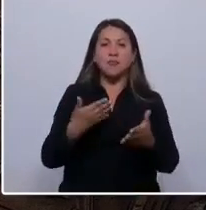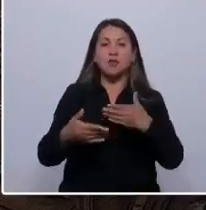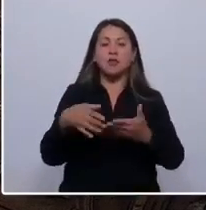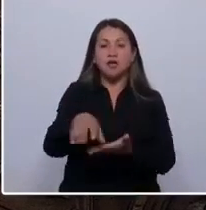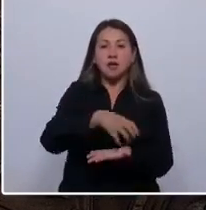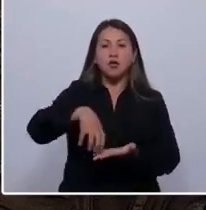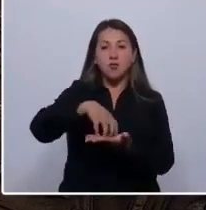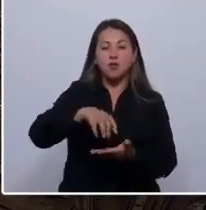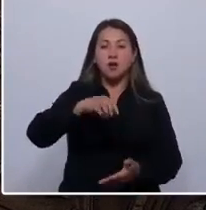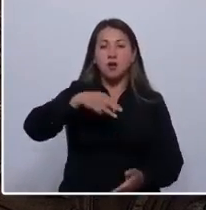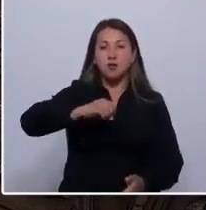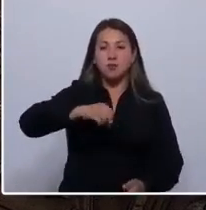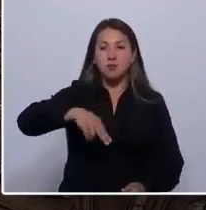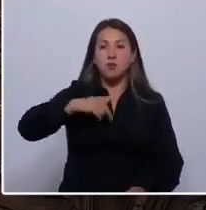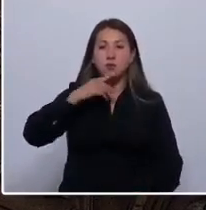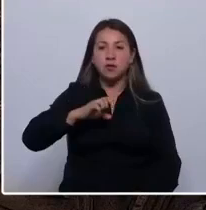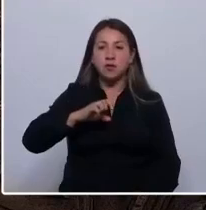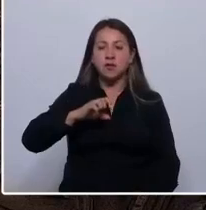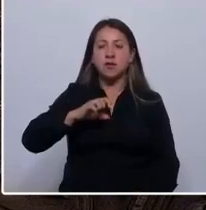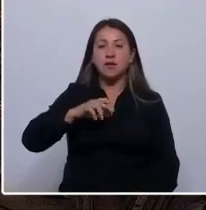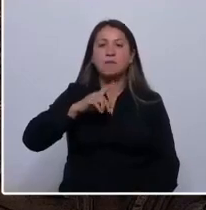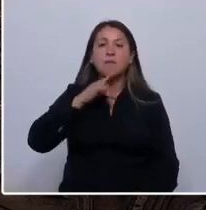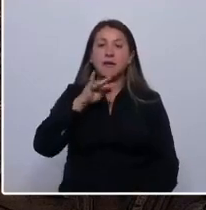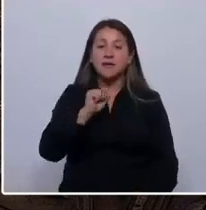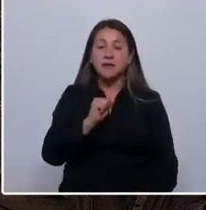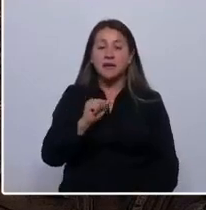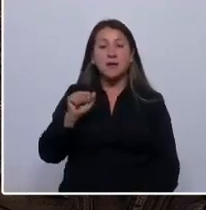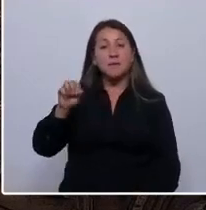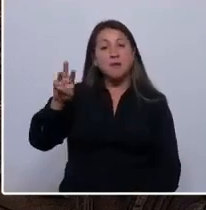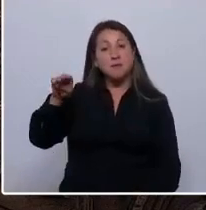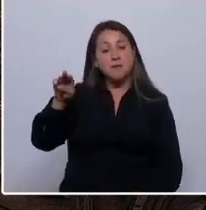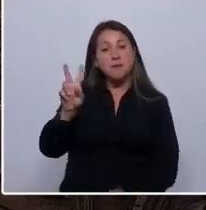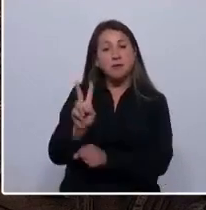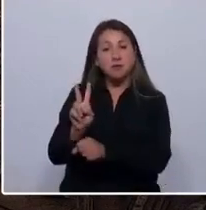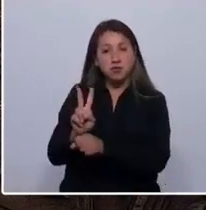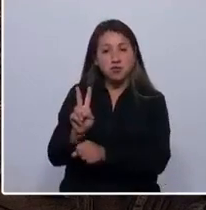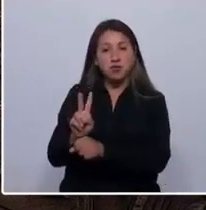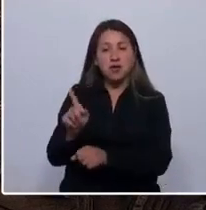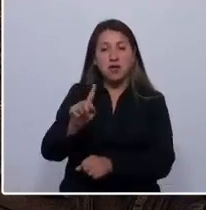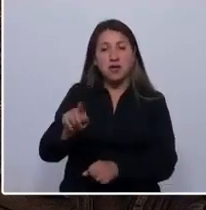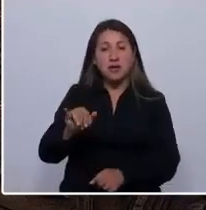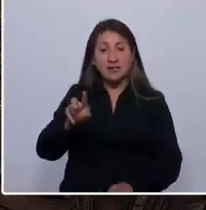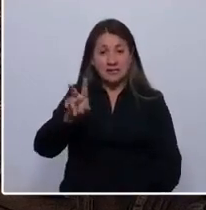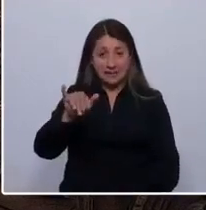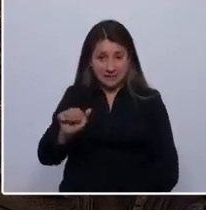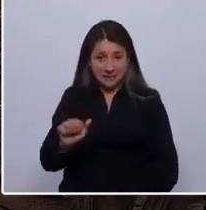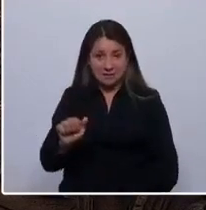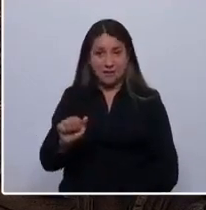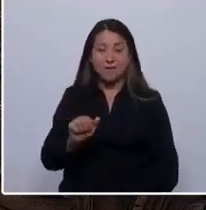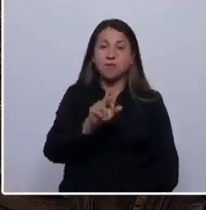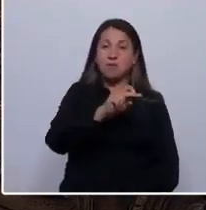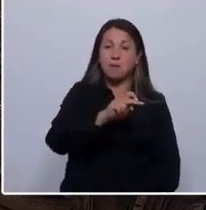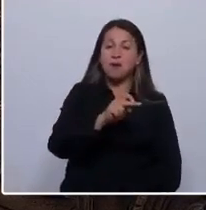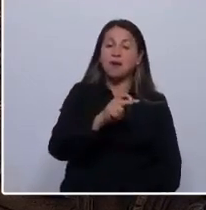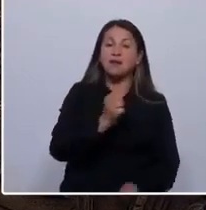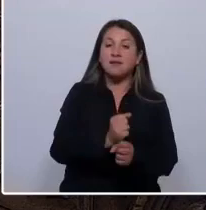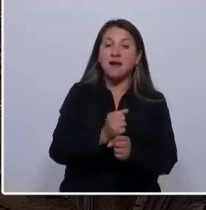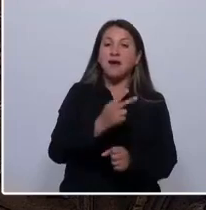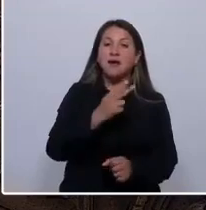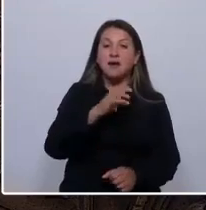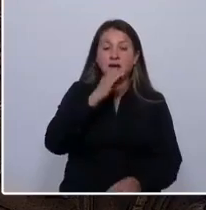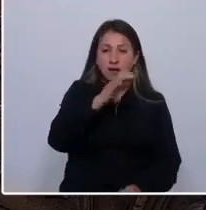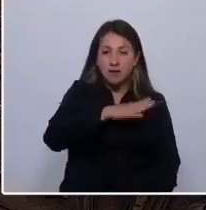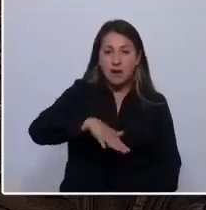de Montepatria, hija de profesora normalista Silvia Wallet y mi padre campesino